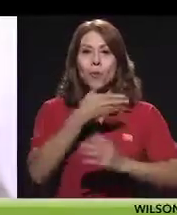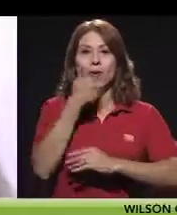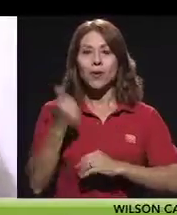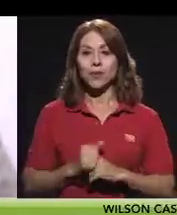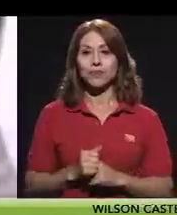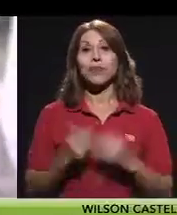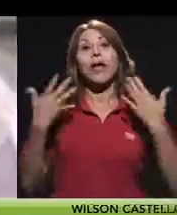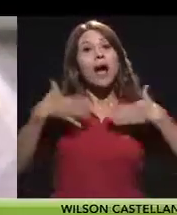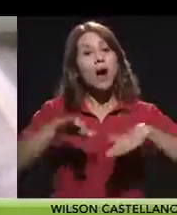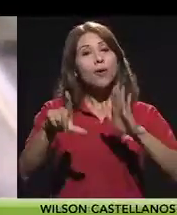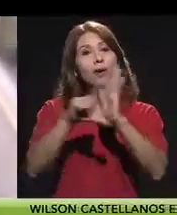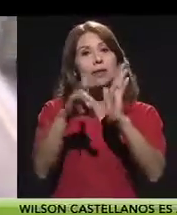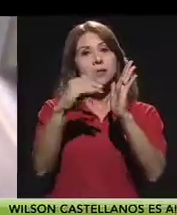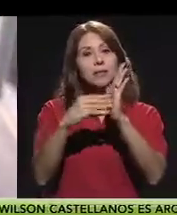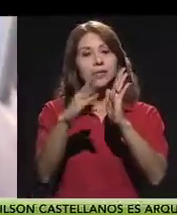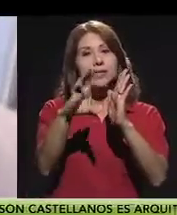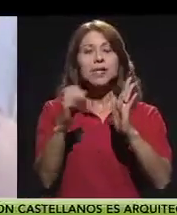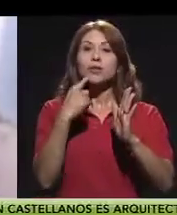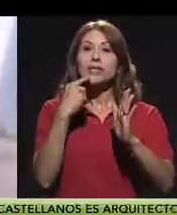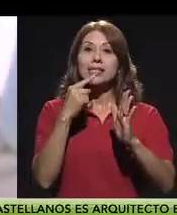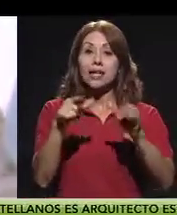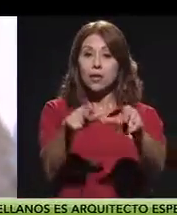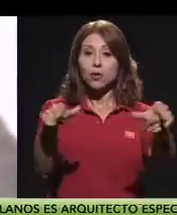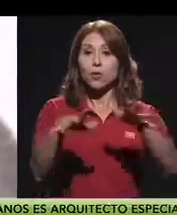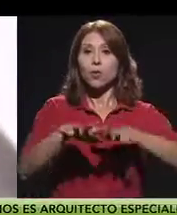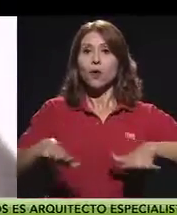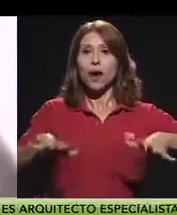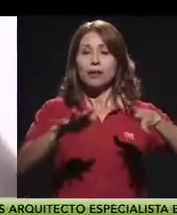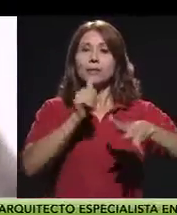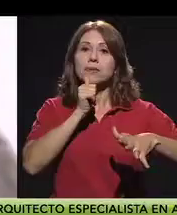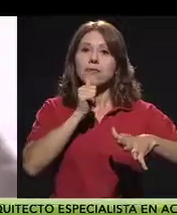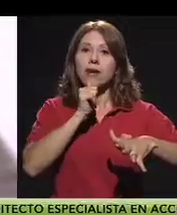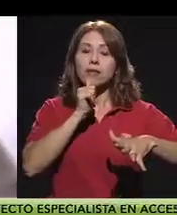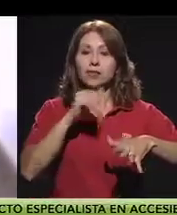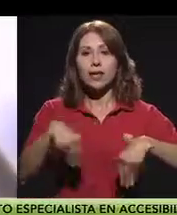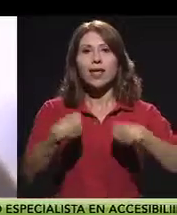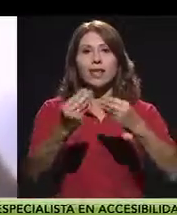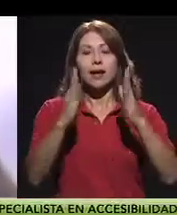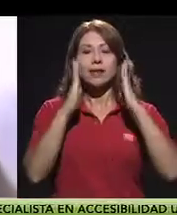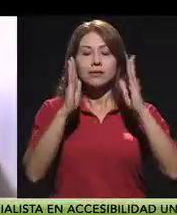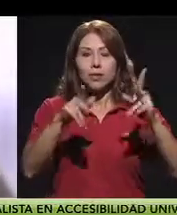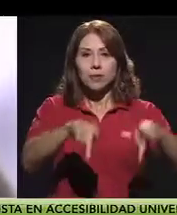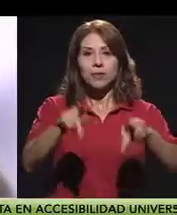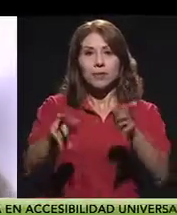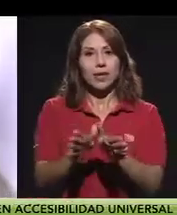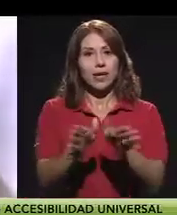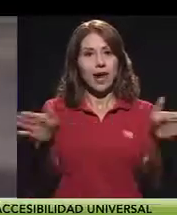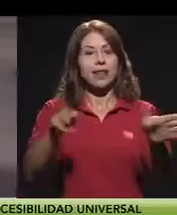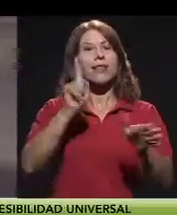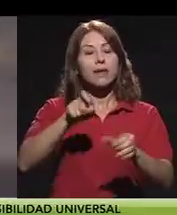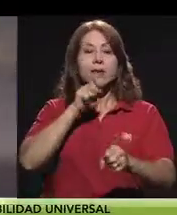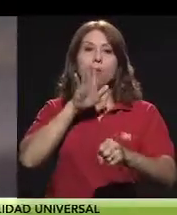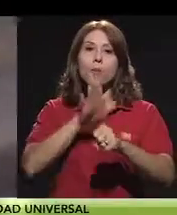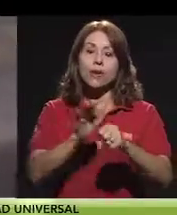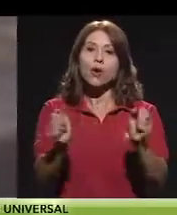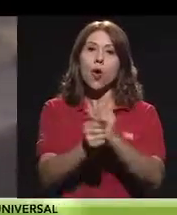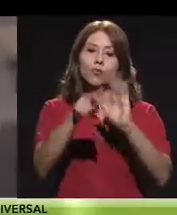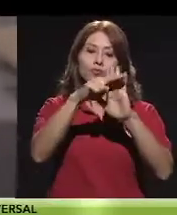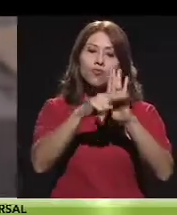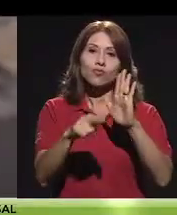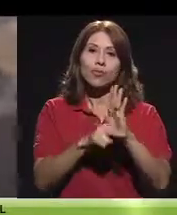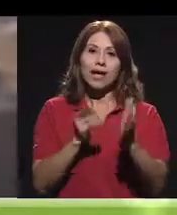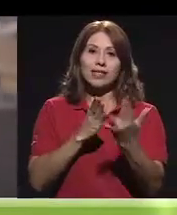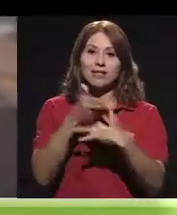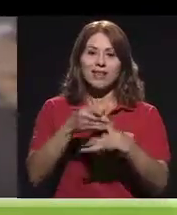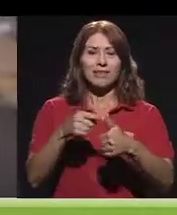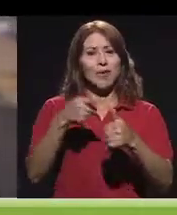7600 establece que los espacios privados que brinden atención al público deben cumplir con las normas de accesibilidad, la mayoría de